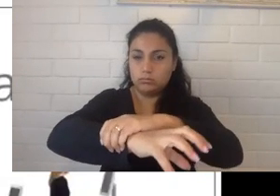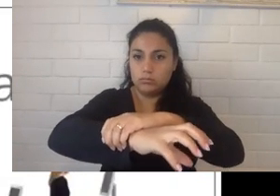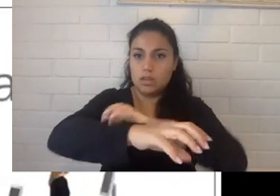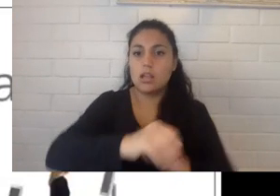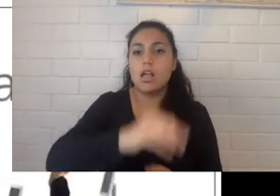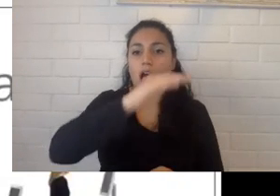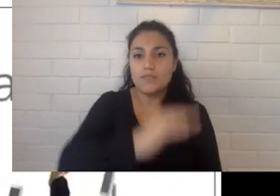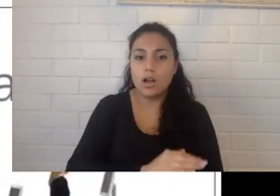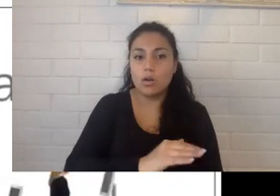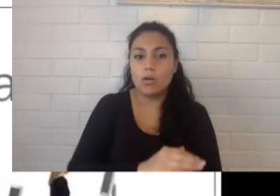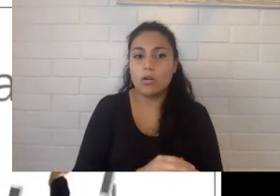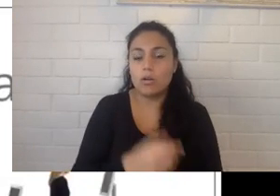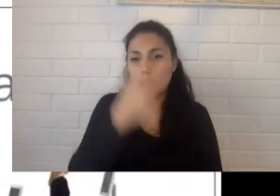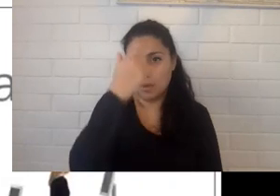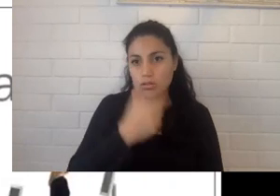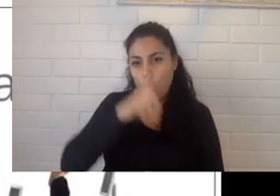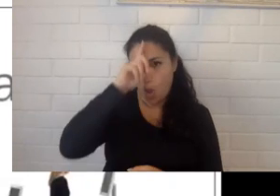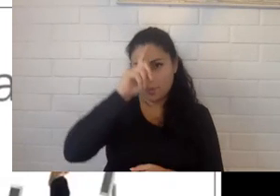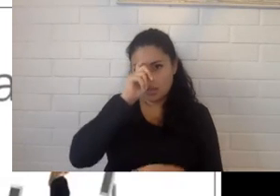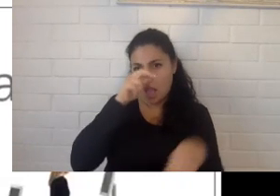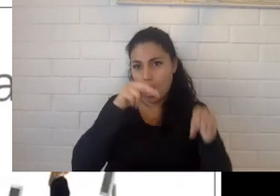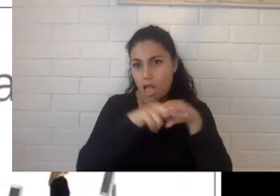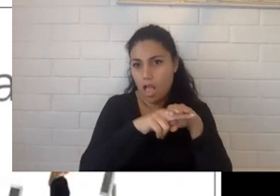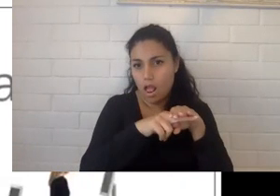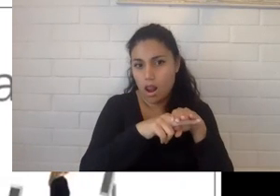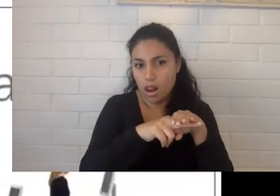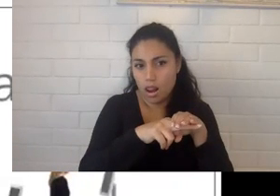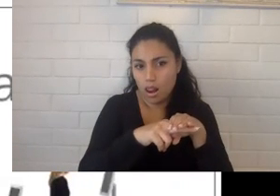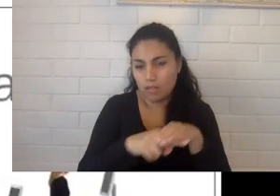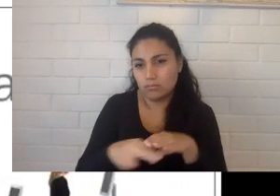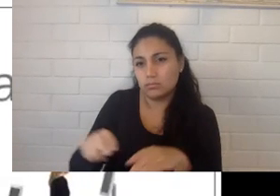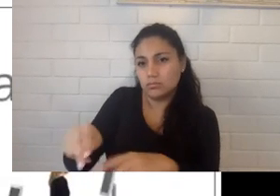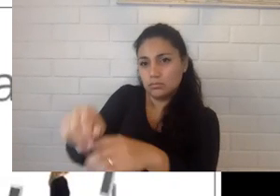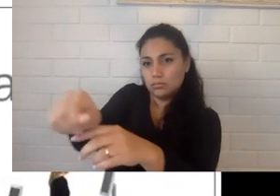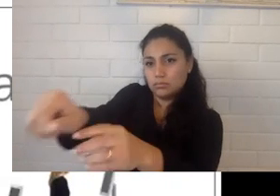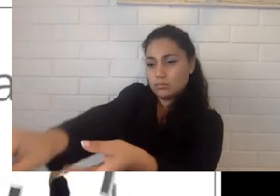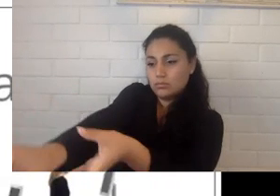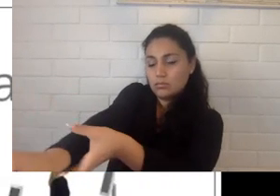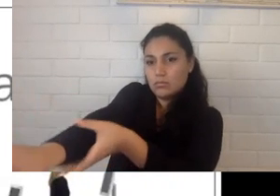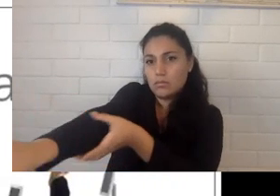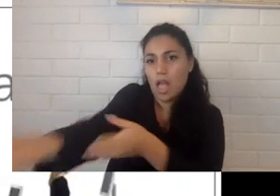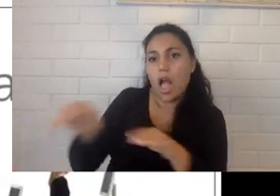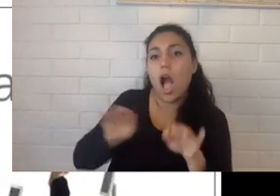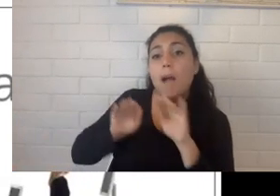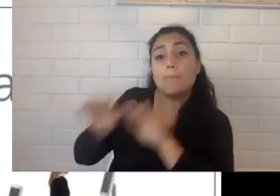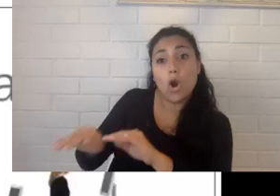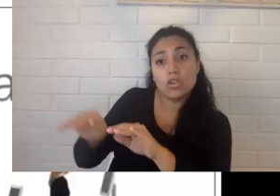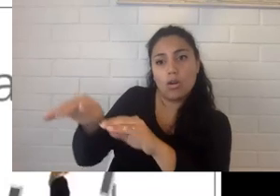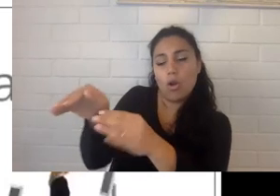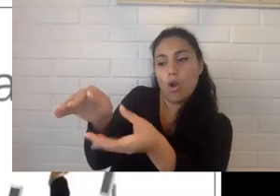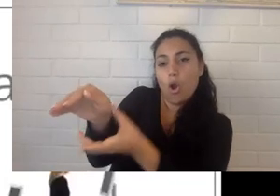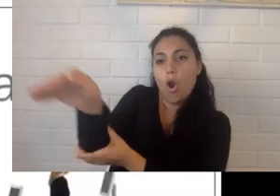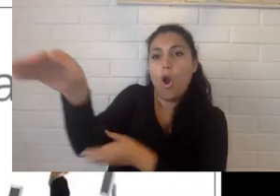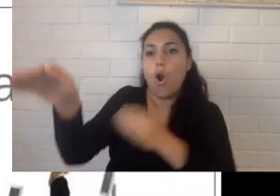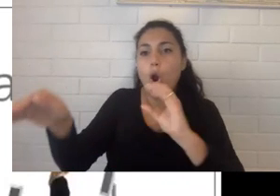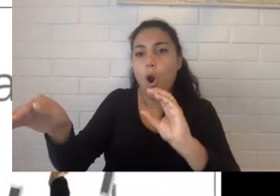con prótesis tenemos una persona que se encuentra hospitalizada y estamos utilizando un sistema de órtesis distinto a una prótesis.